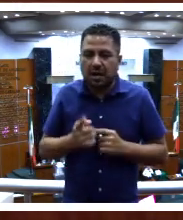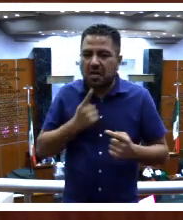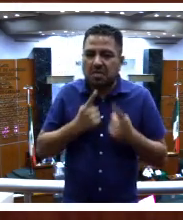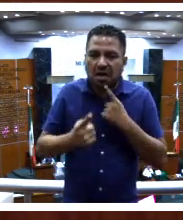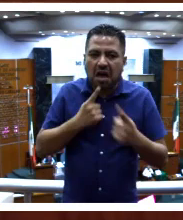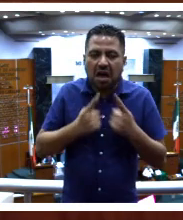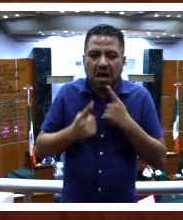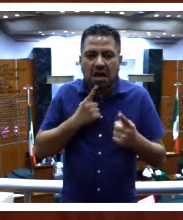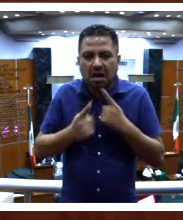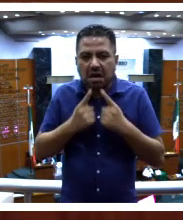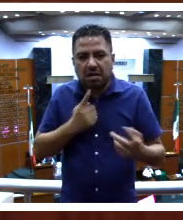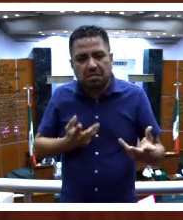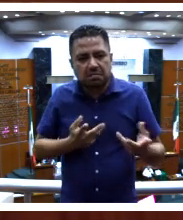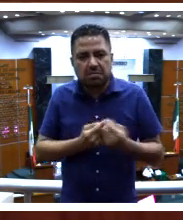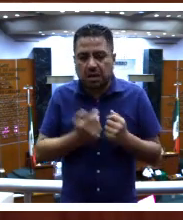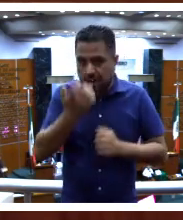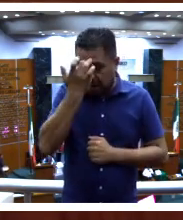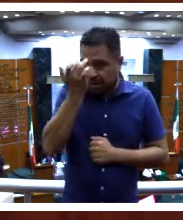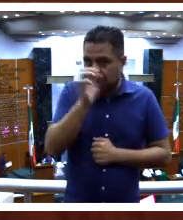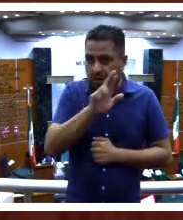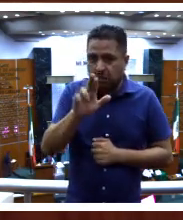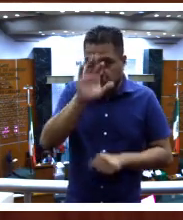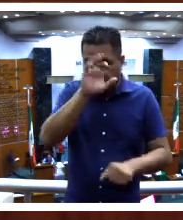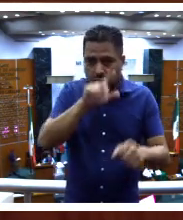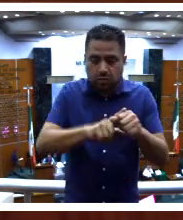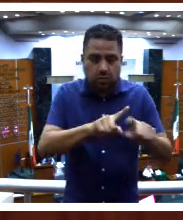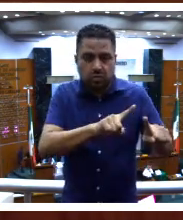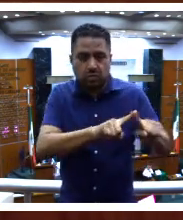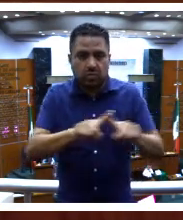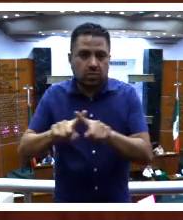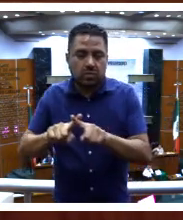diálogo, reconoce la interculturalidad,